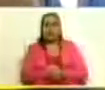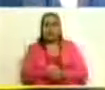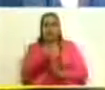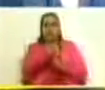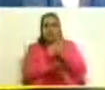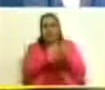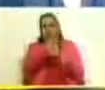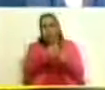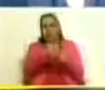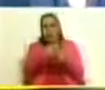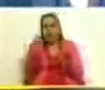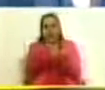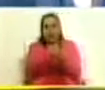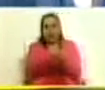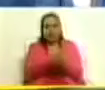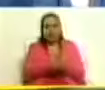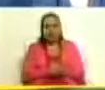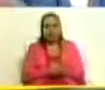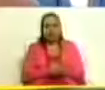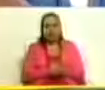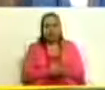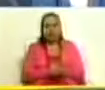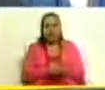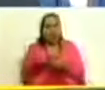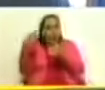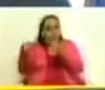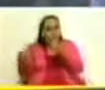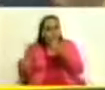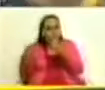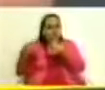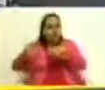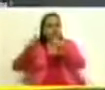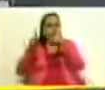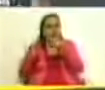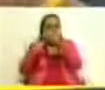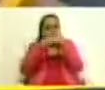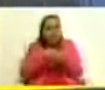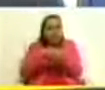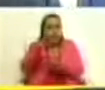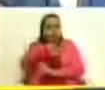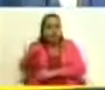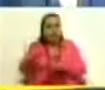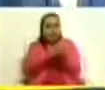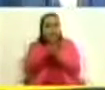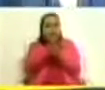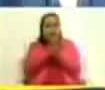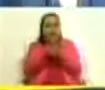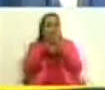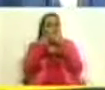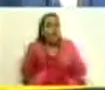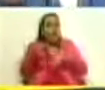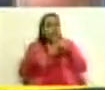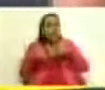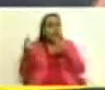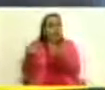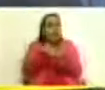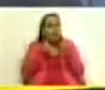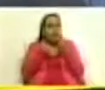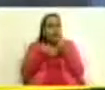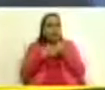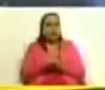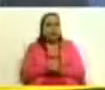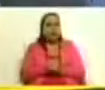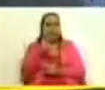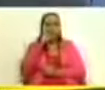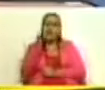otras alternativas que actualmente, presidente, se están implementando para que los emprendedores y todo aquel que ejerce una actividad económica no dependa meramente